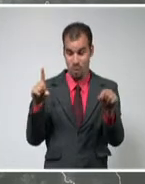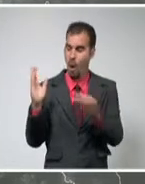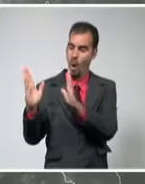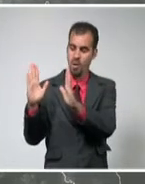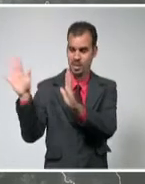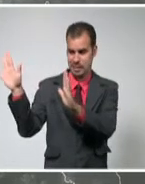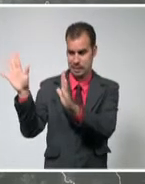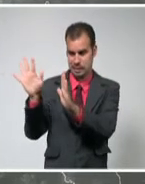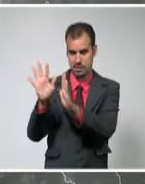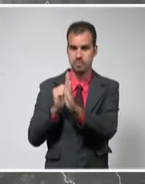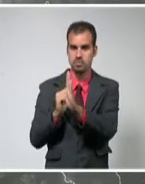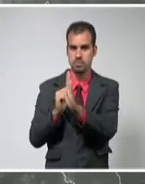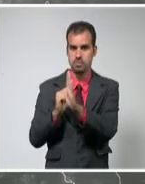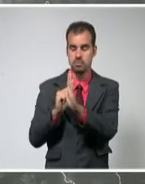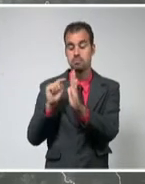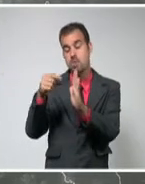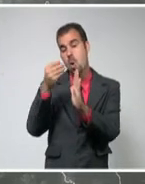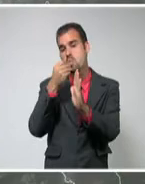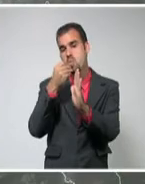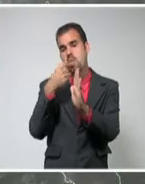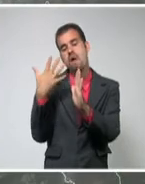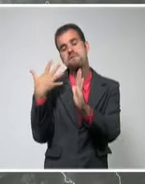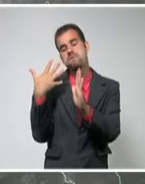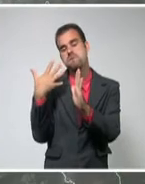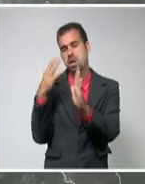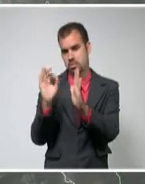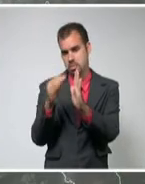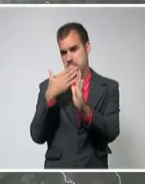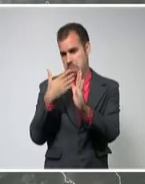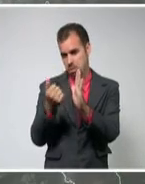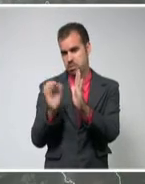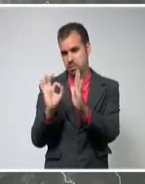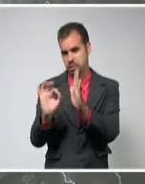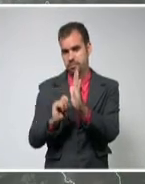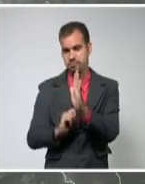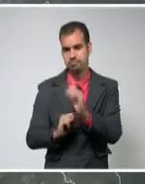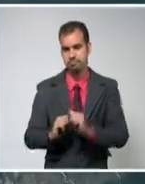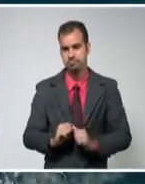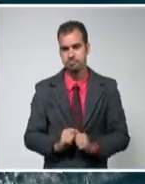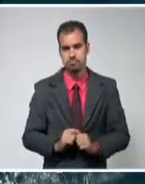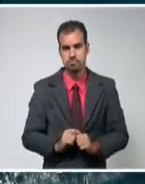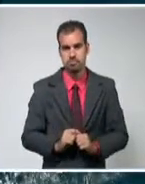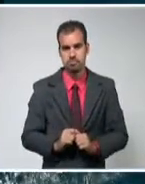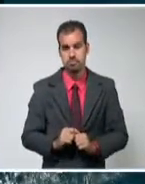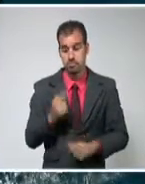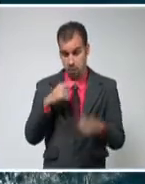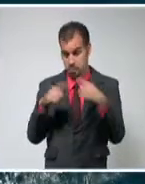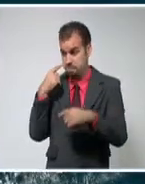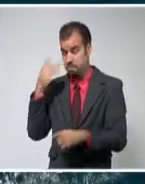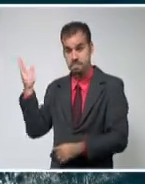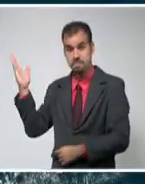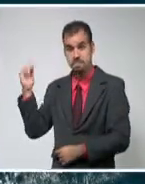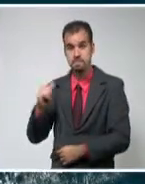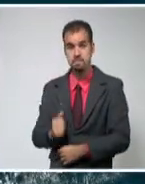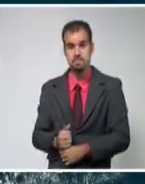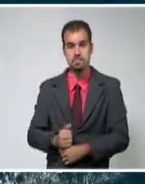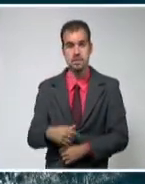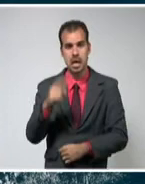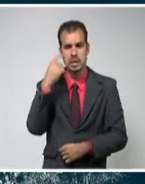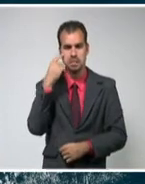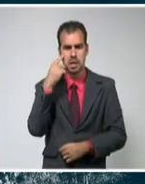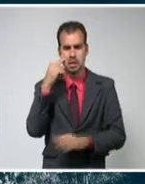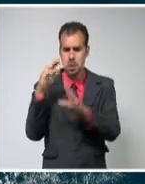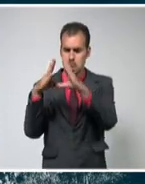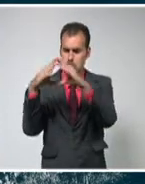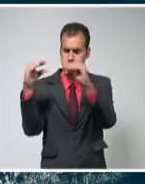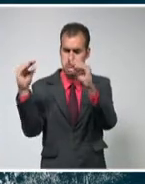fin de semana temperaturas más frescas, al menos en la región occidental. Observen en esta imagen más ampliada cómo hacia zonas del interior solamente se forma alguna nubosidad con